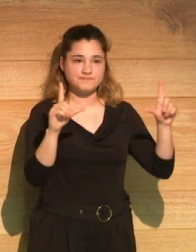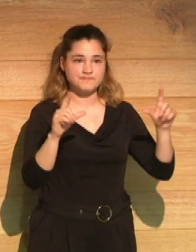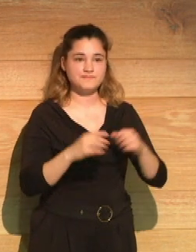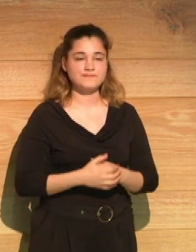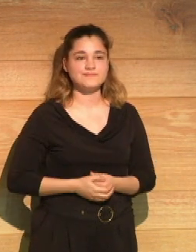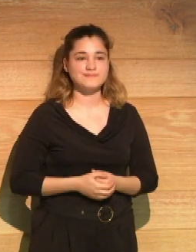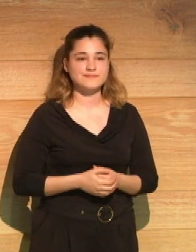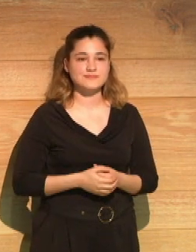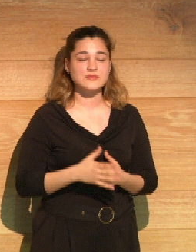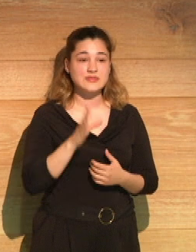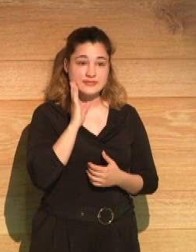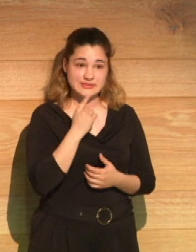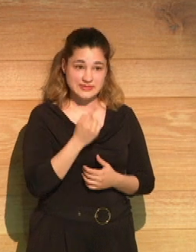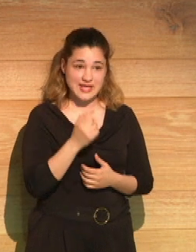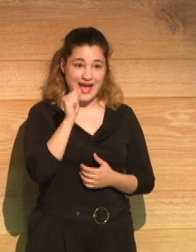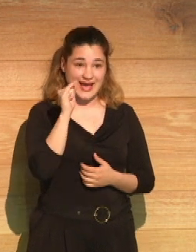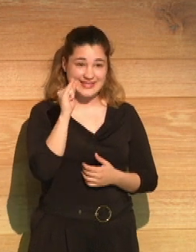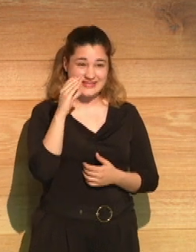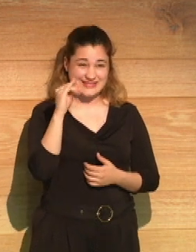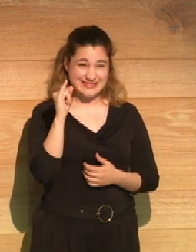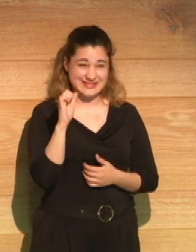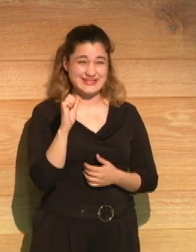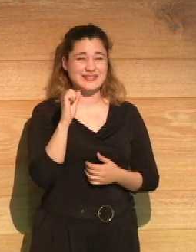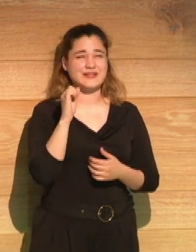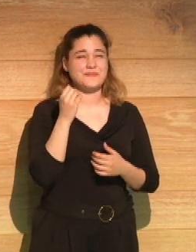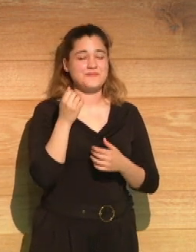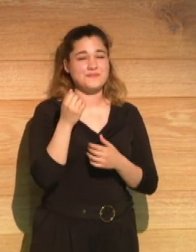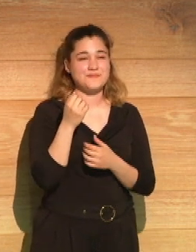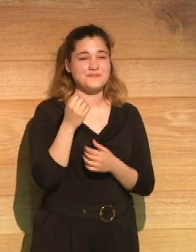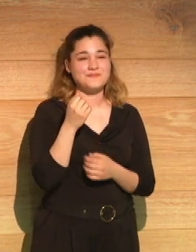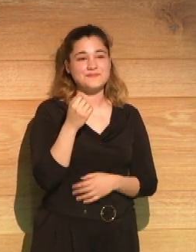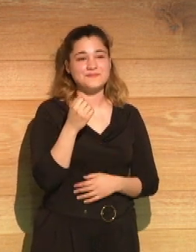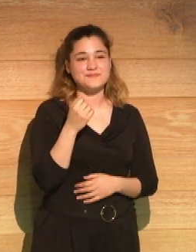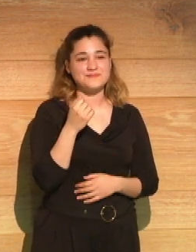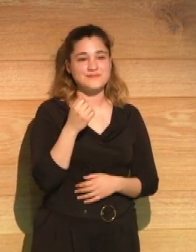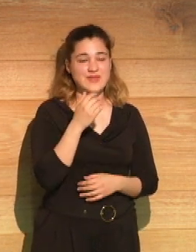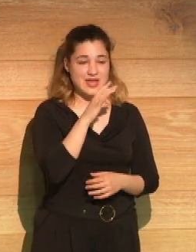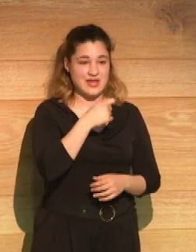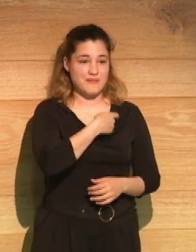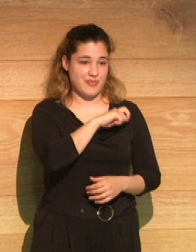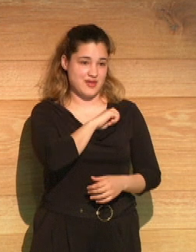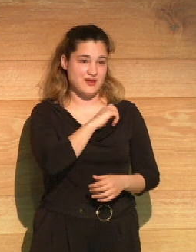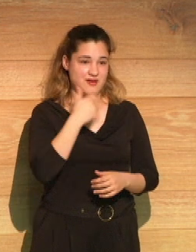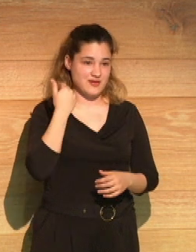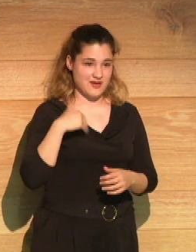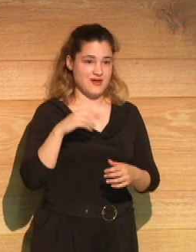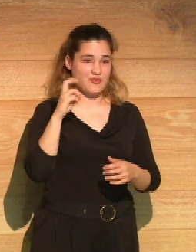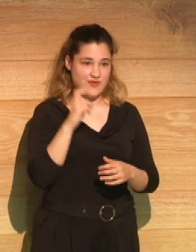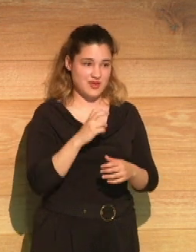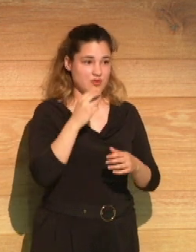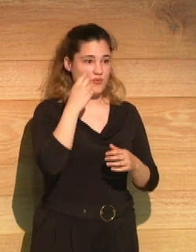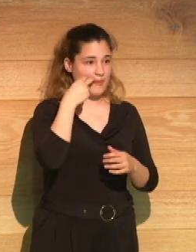Como les decía, ICE ha tenido ya una presencia en el entorno español. Hemos conocido experiencias,